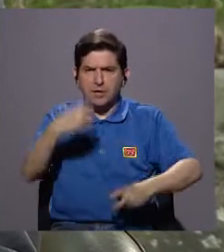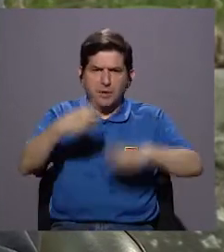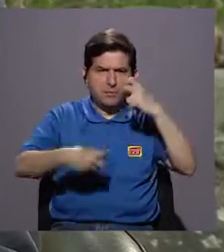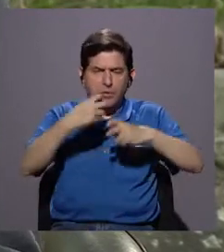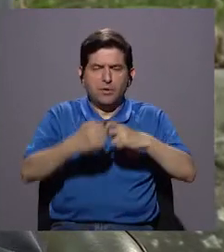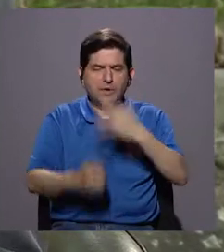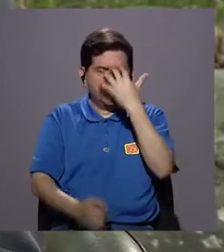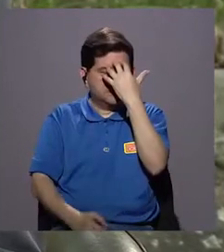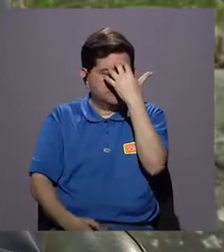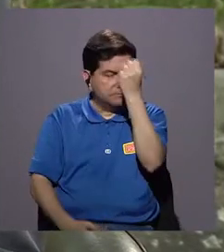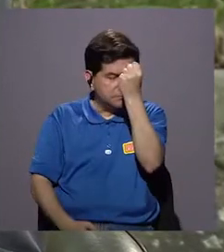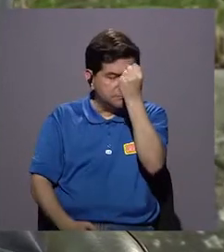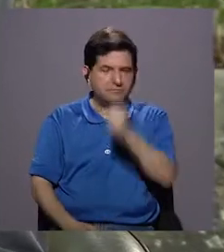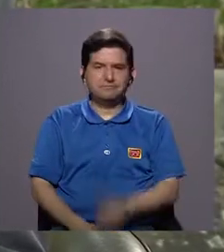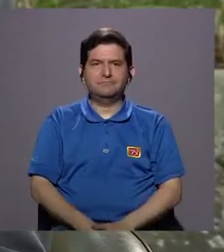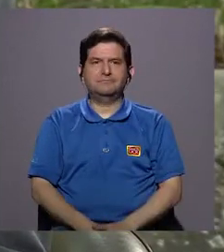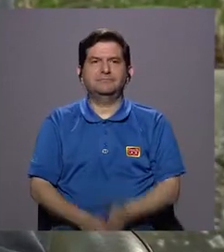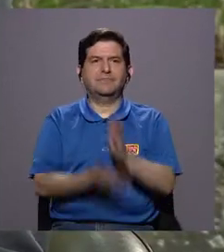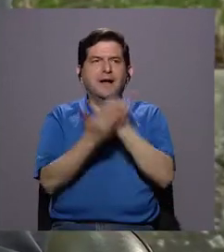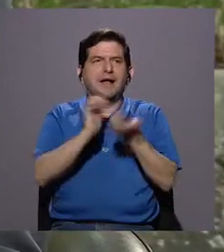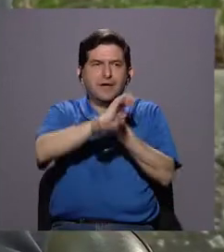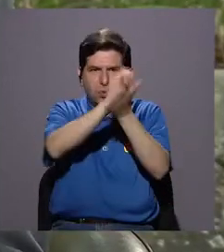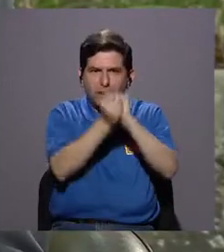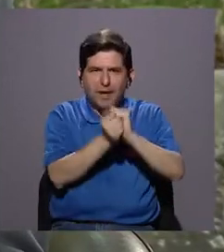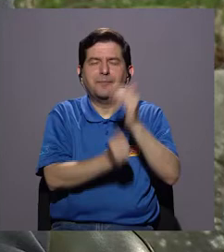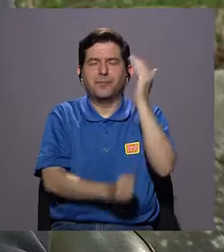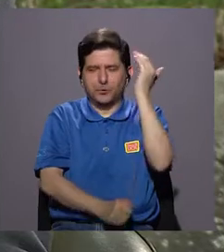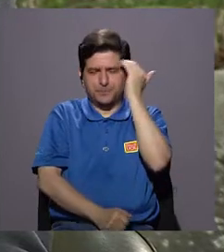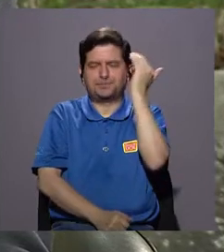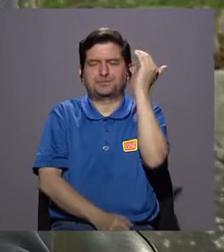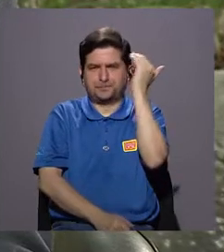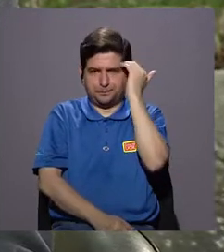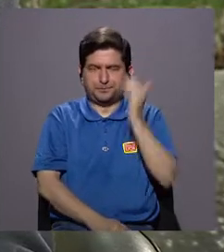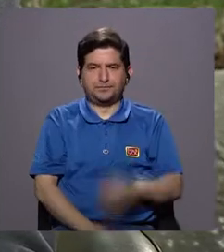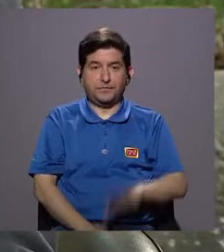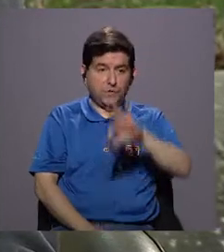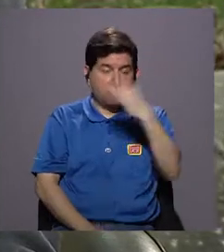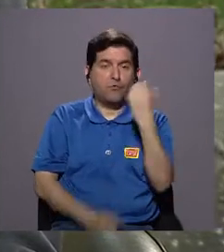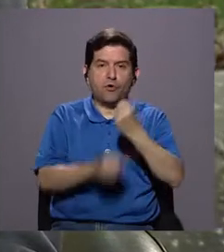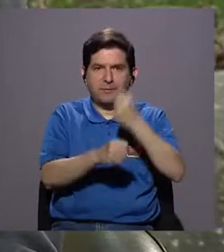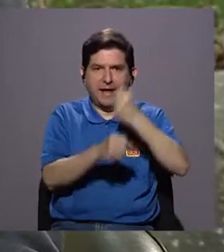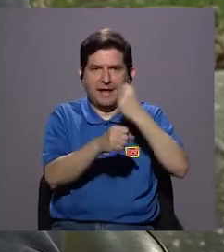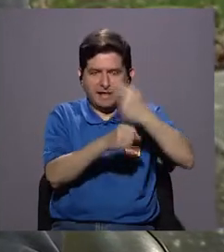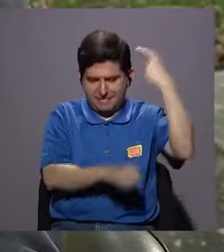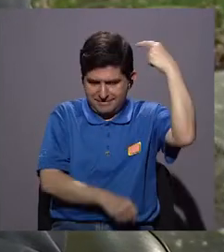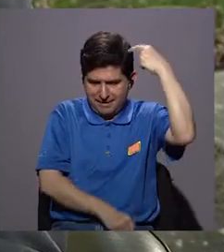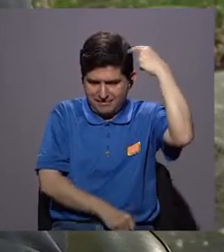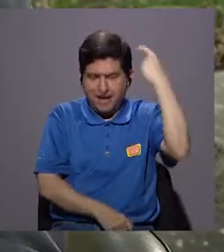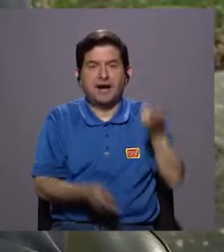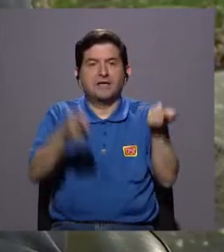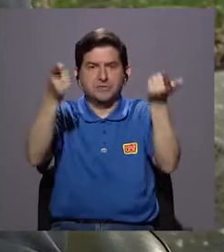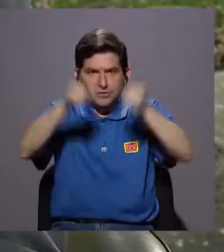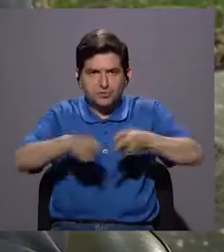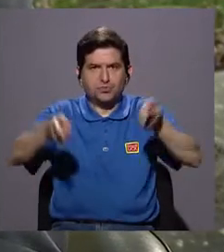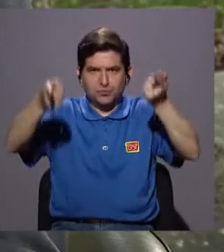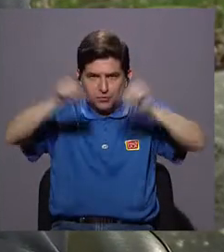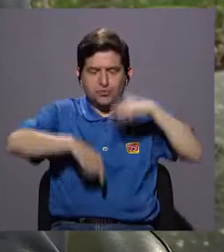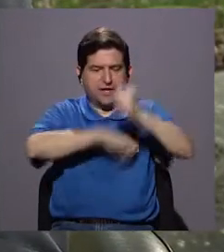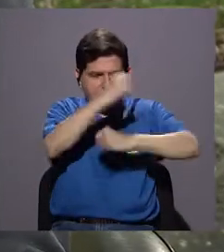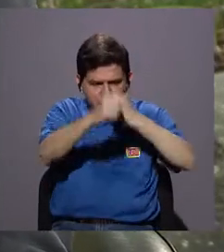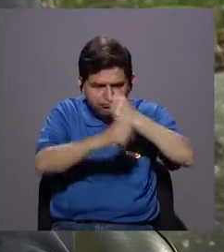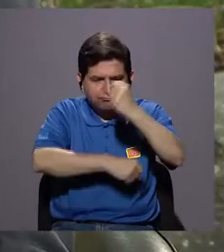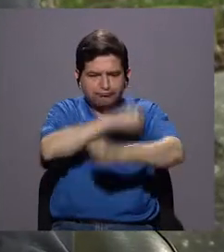memoria. Entonces, hay ciertos cambios desde el punto de vista cognitivo, le llamamos que es la forma en la que trabaja el cerebro, que van a ir ocurriendo con la